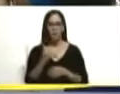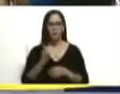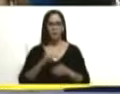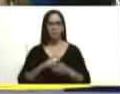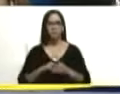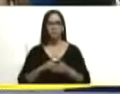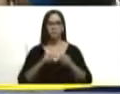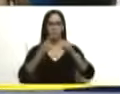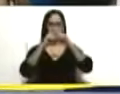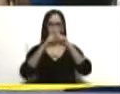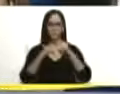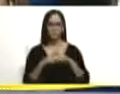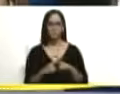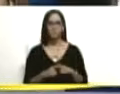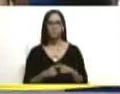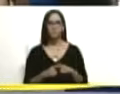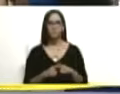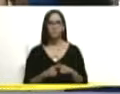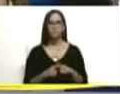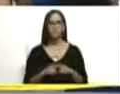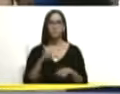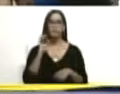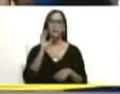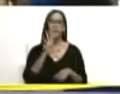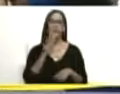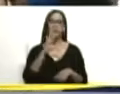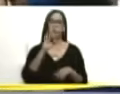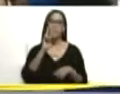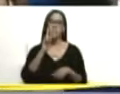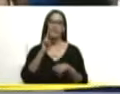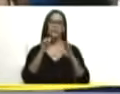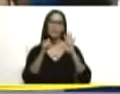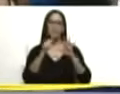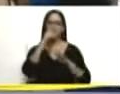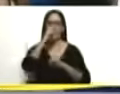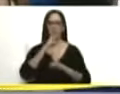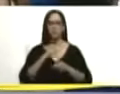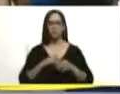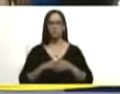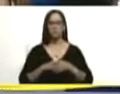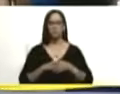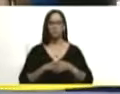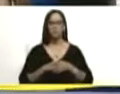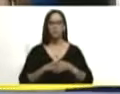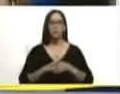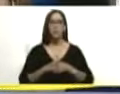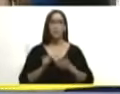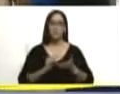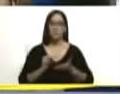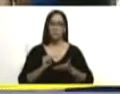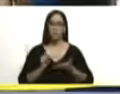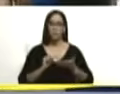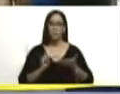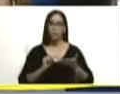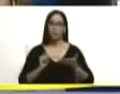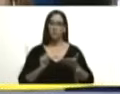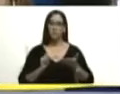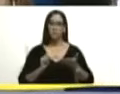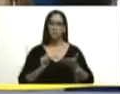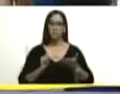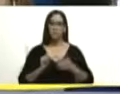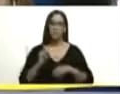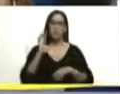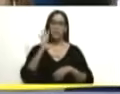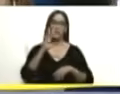Yo hice la cuenta por ustedes. 526 años. Vayan tomando nota, muchachos.